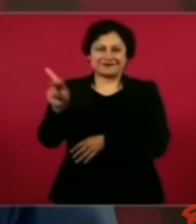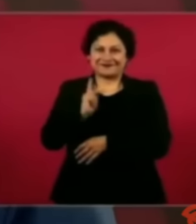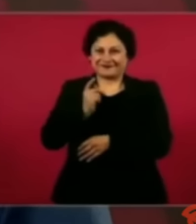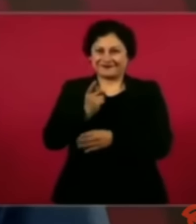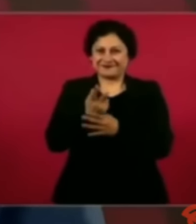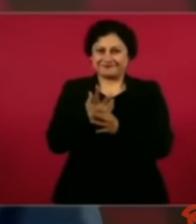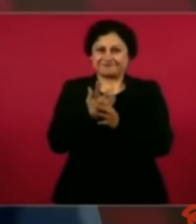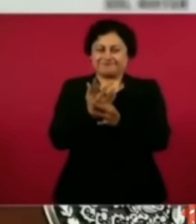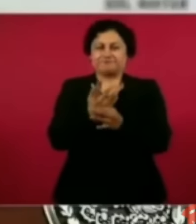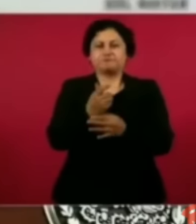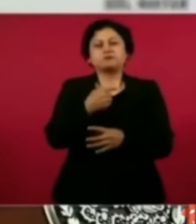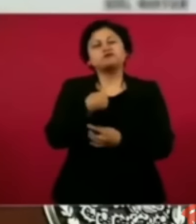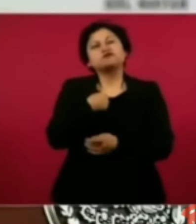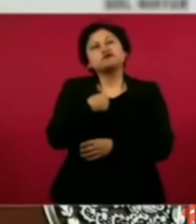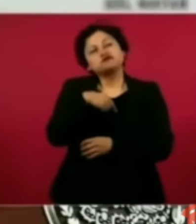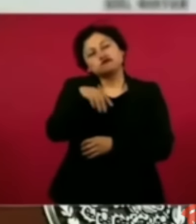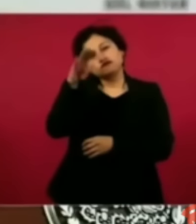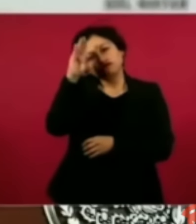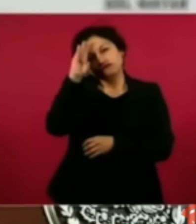tengo